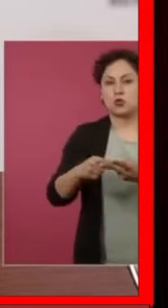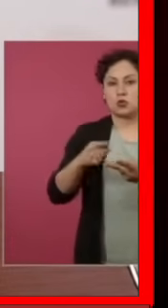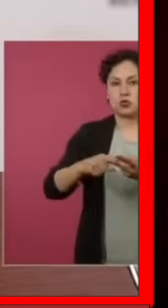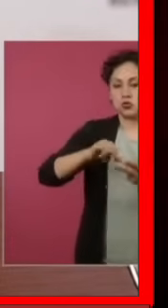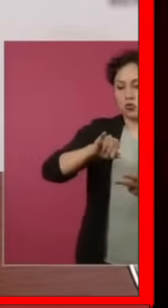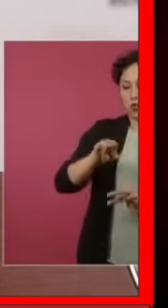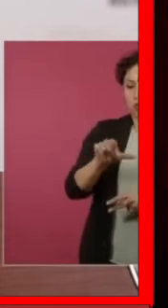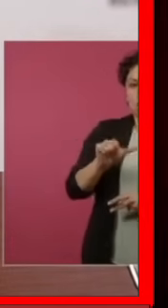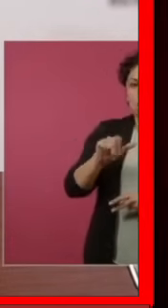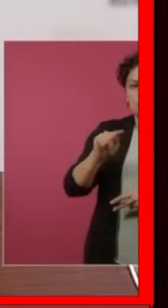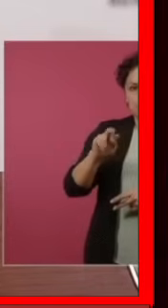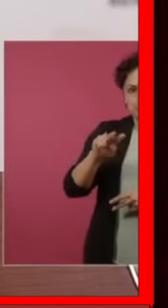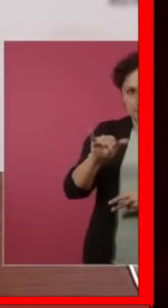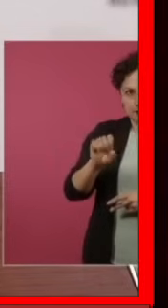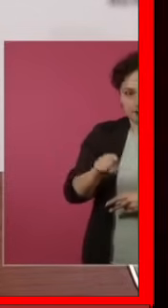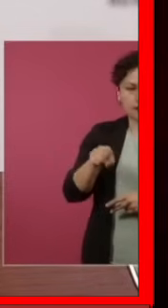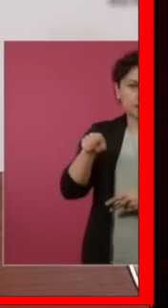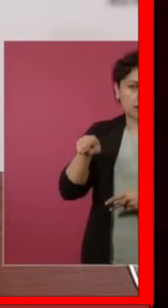ambiente,